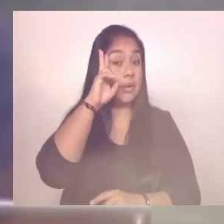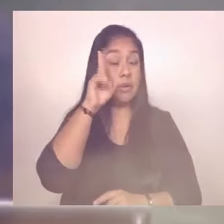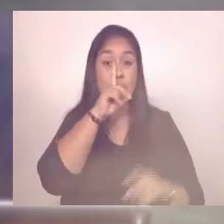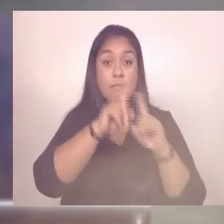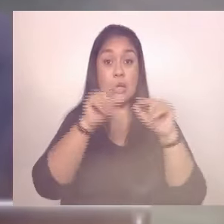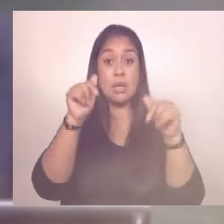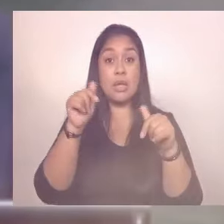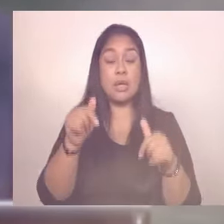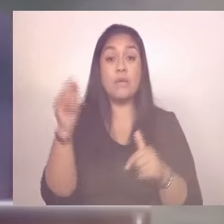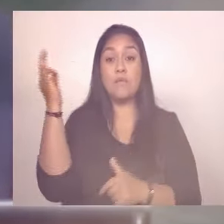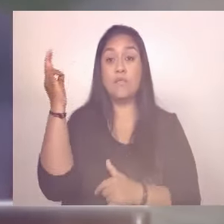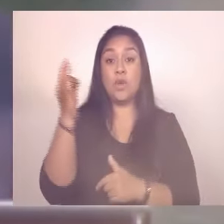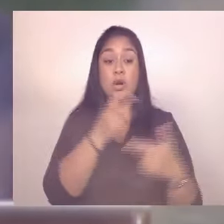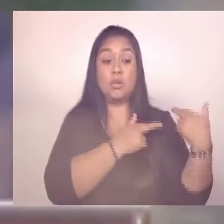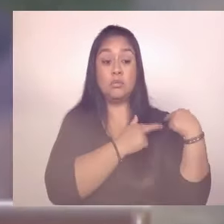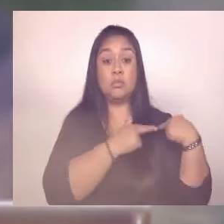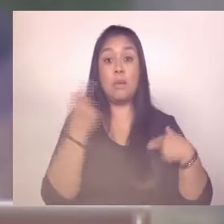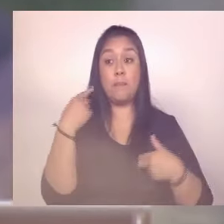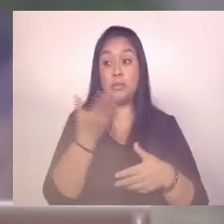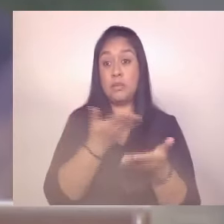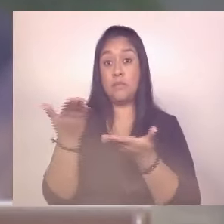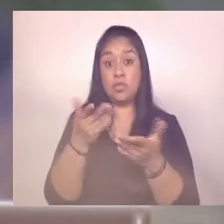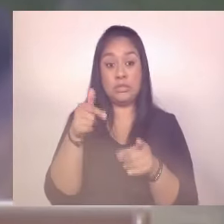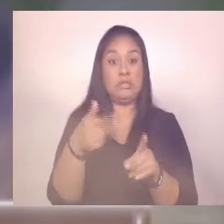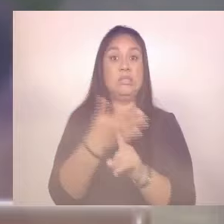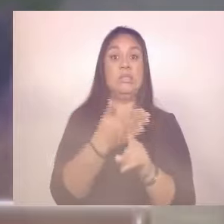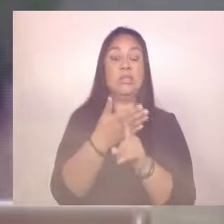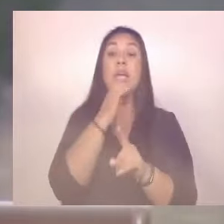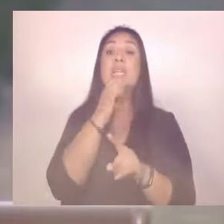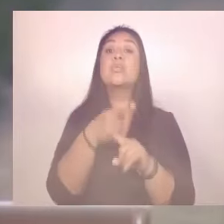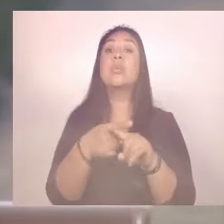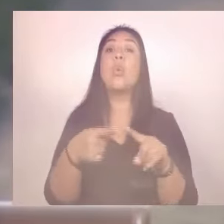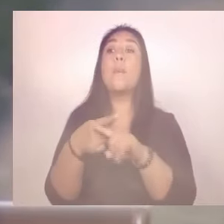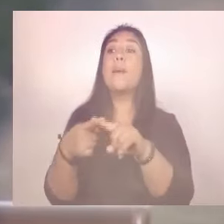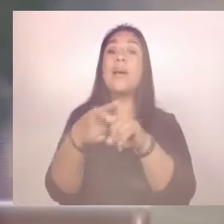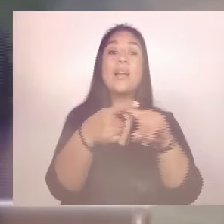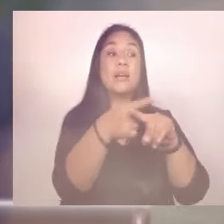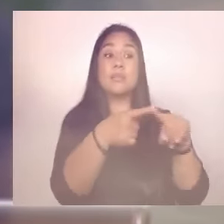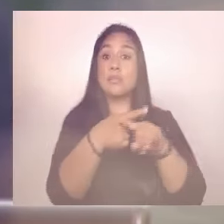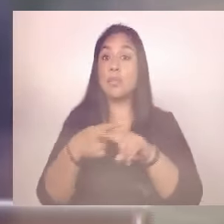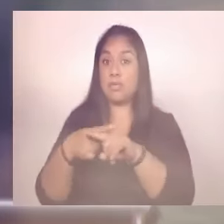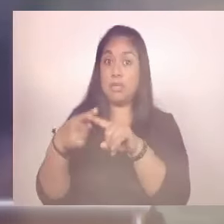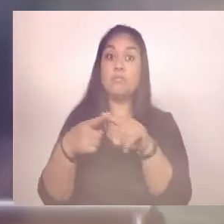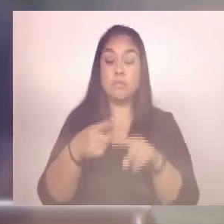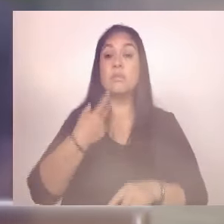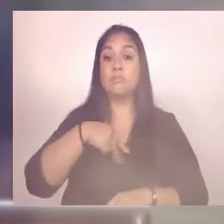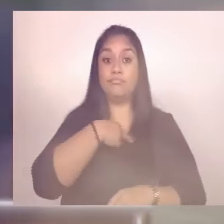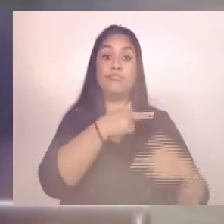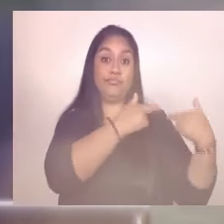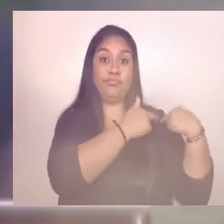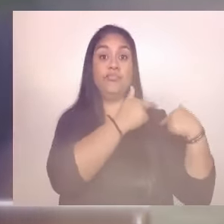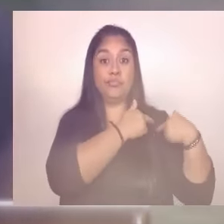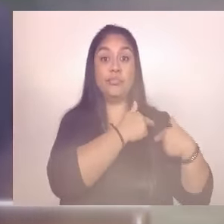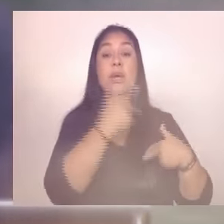foro que la responsabilidad para atender esta crisis es compartida. Nos corresponde actuar